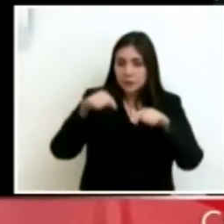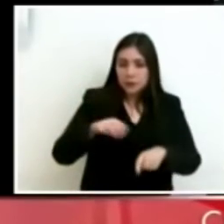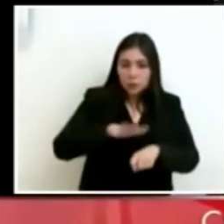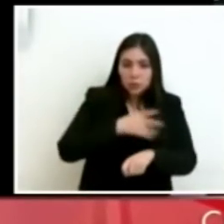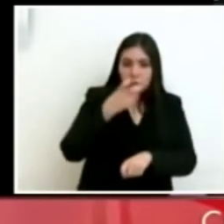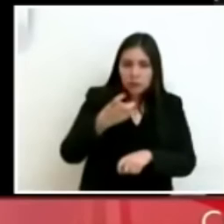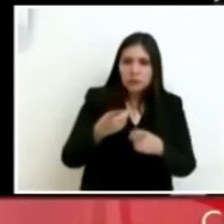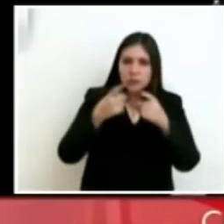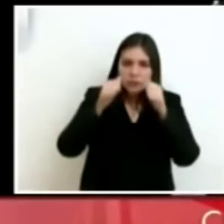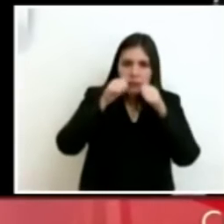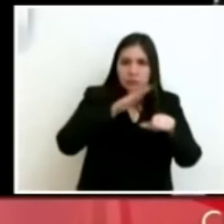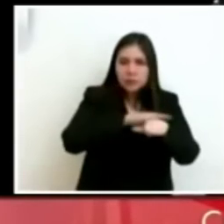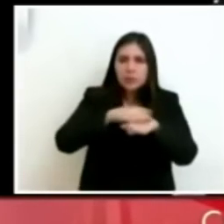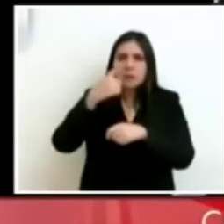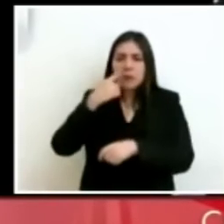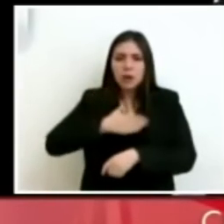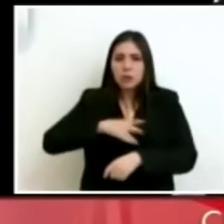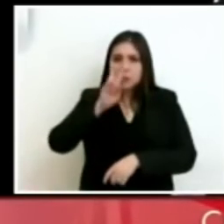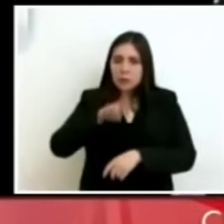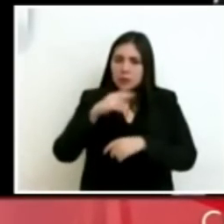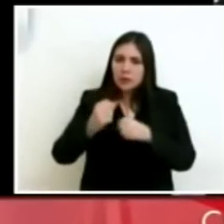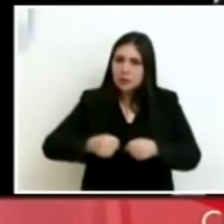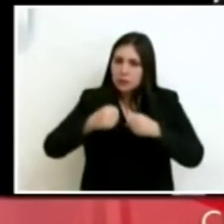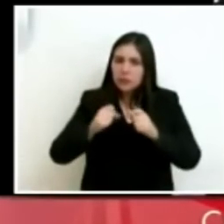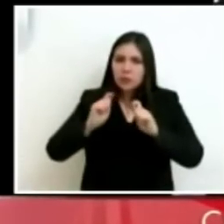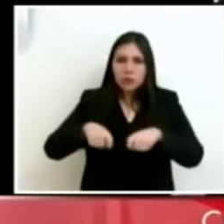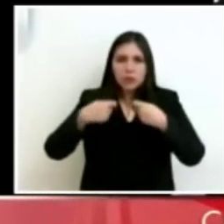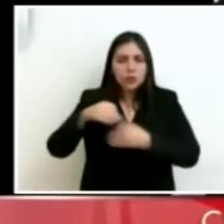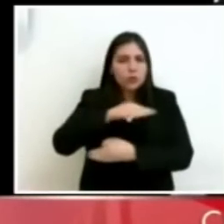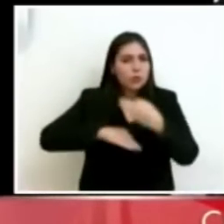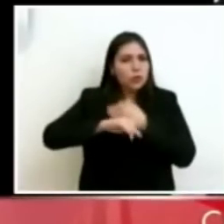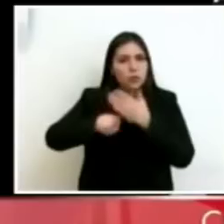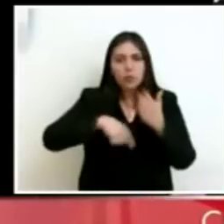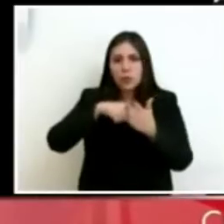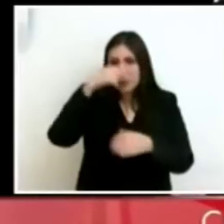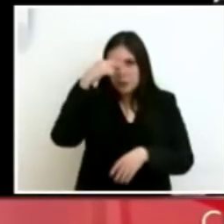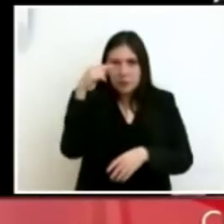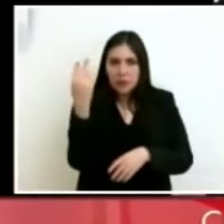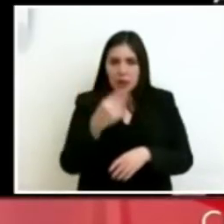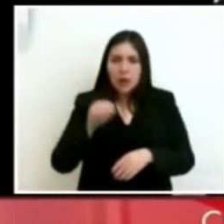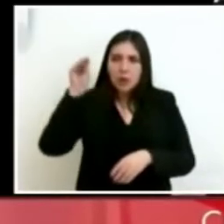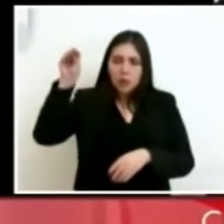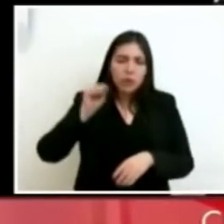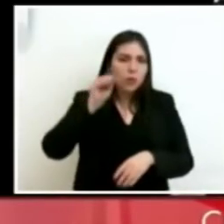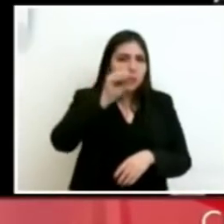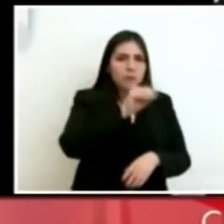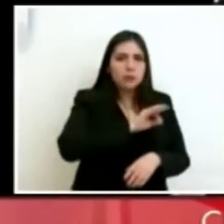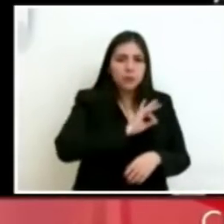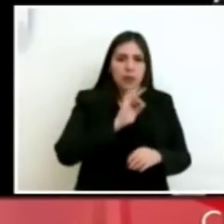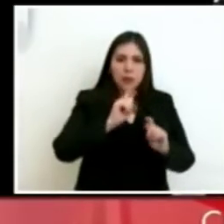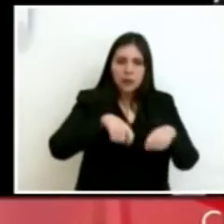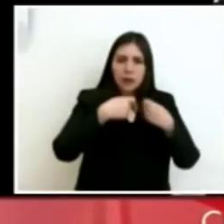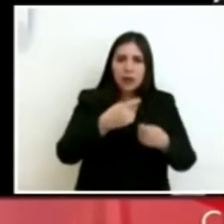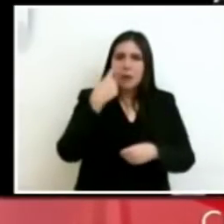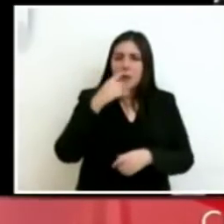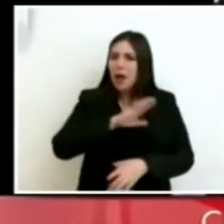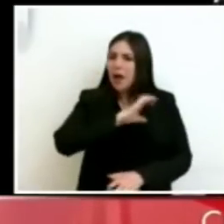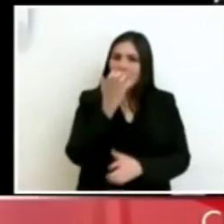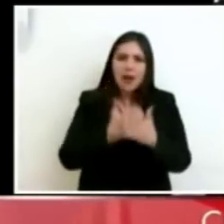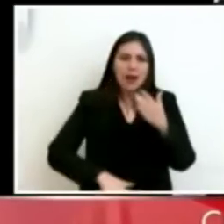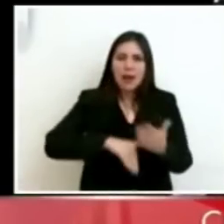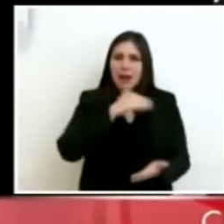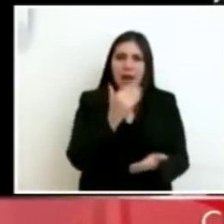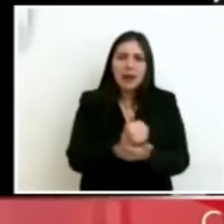y garantizar que la justicia llegue a todos los rincones de nuestro país, para poner fin a un sistema